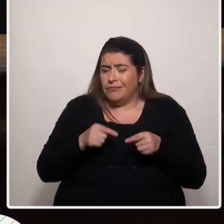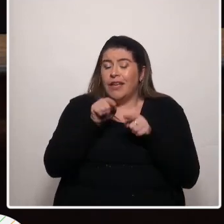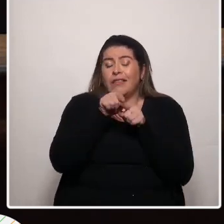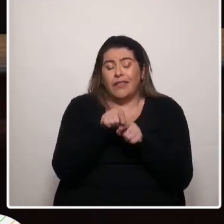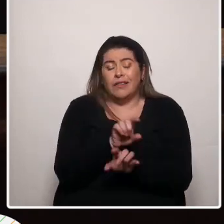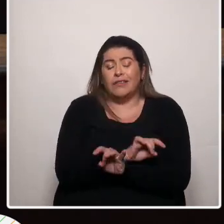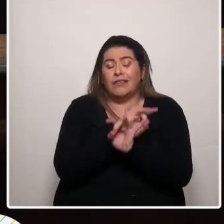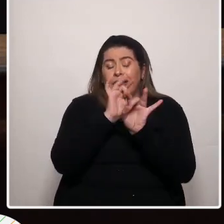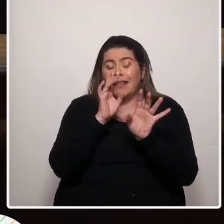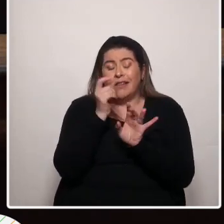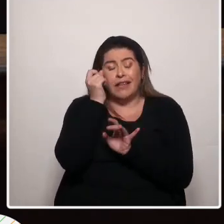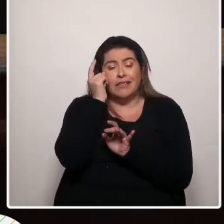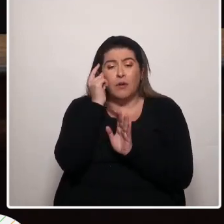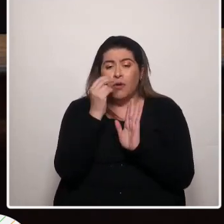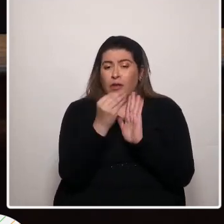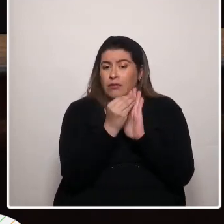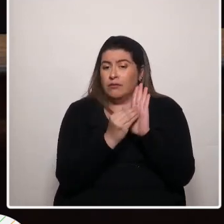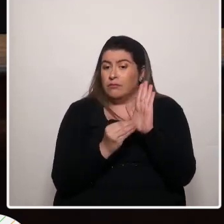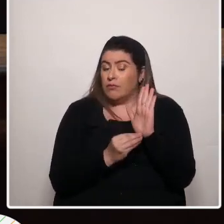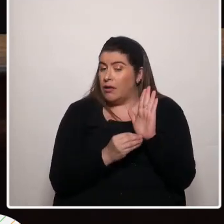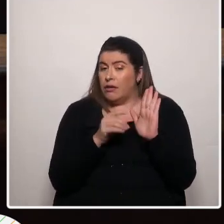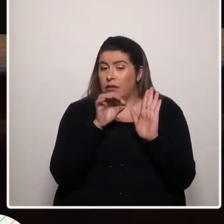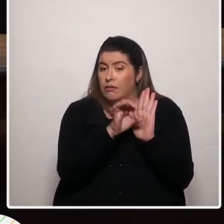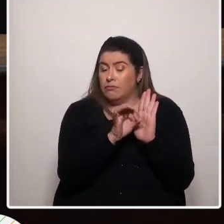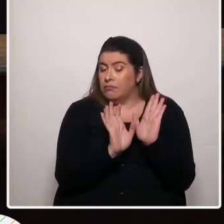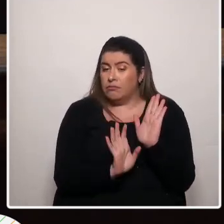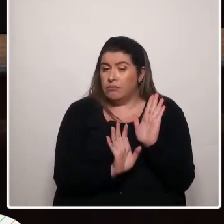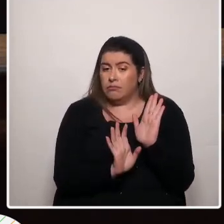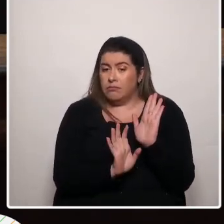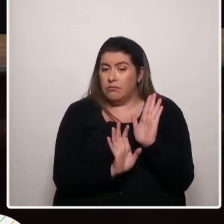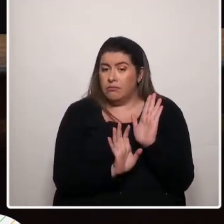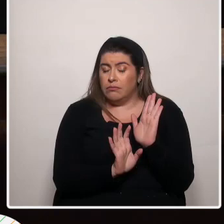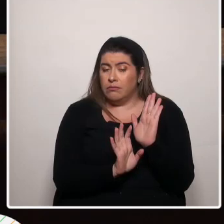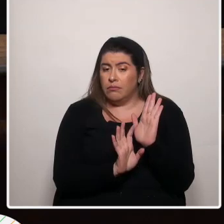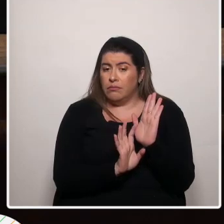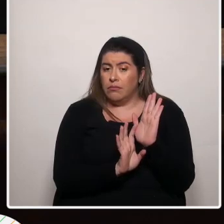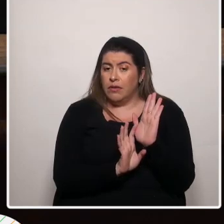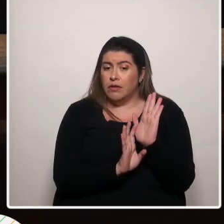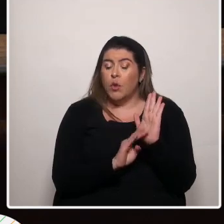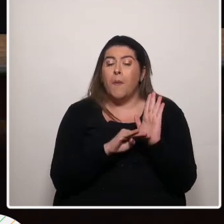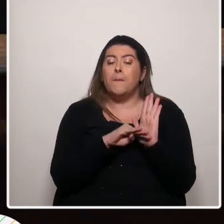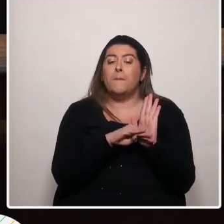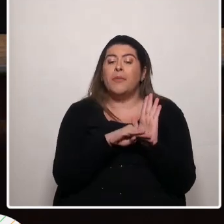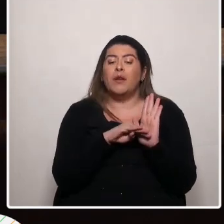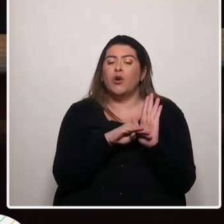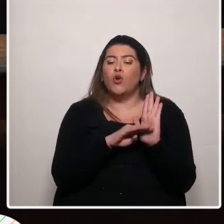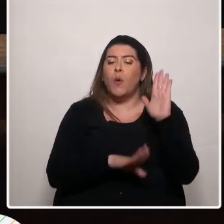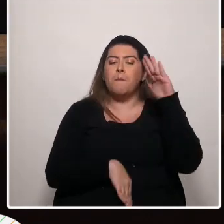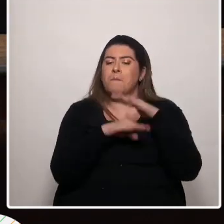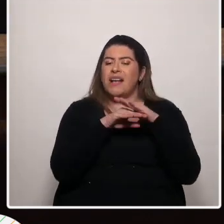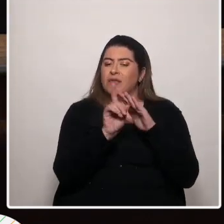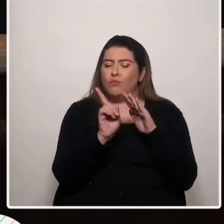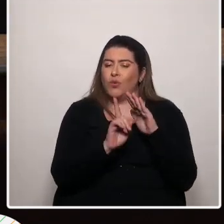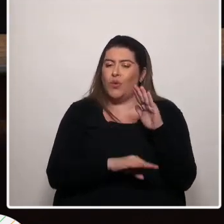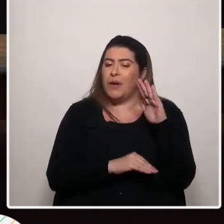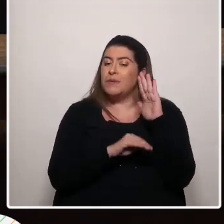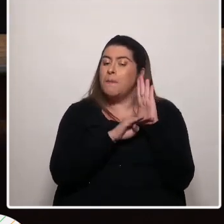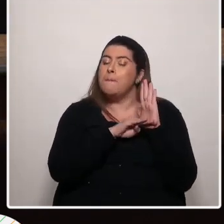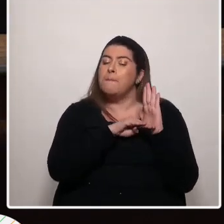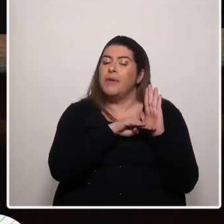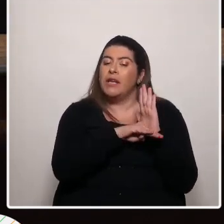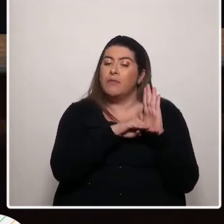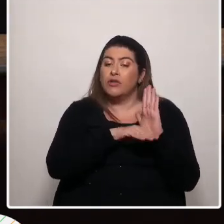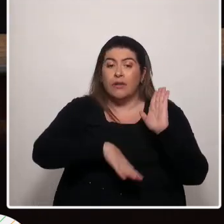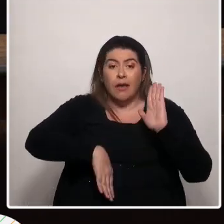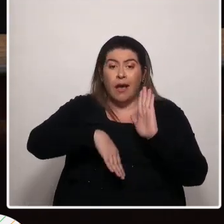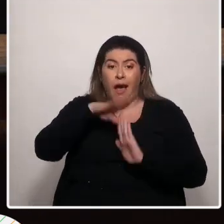señalan aquí las demás constituyentes. Es un mínimo, no un techo, y por lo tanto, insisto, si ganan la